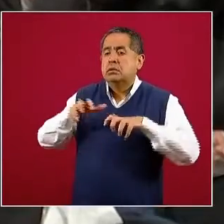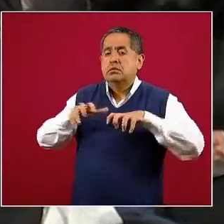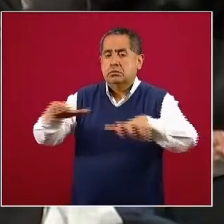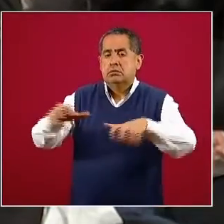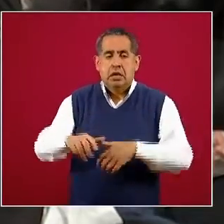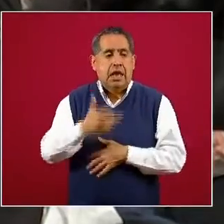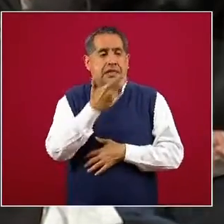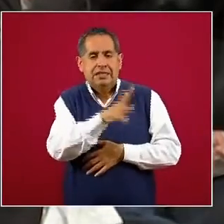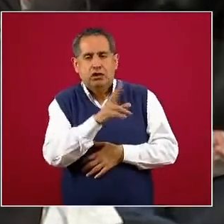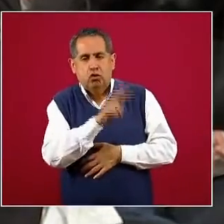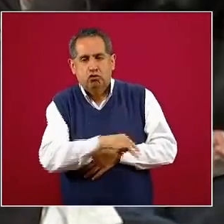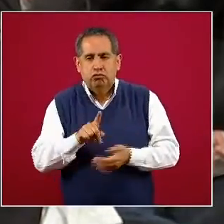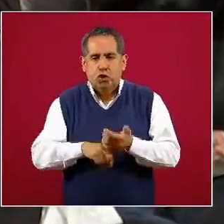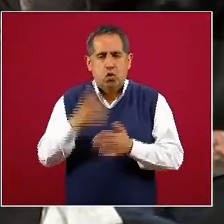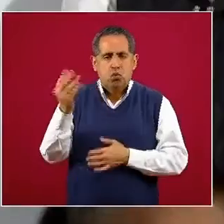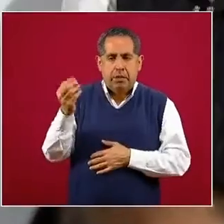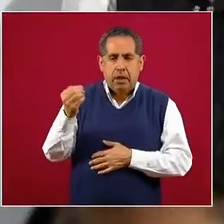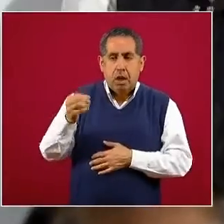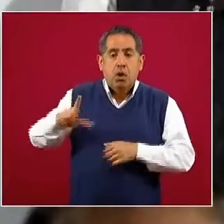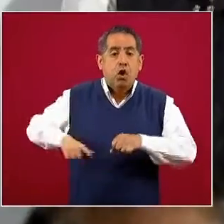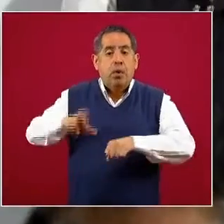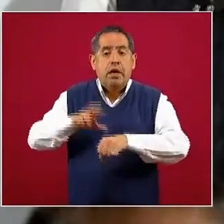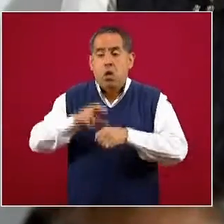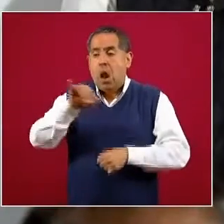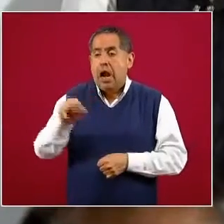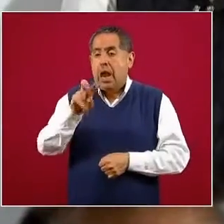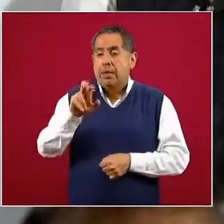favor. Seguimos con la compañera.